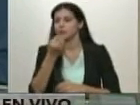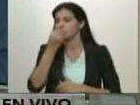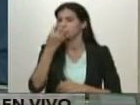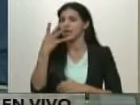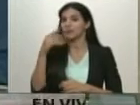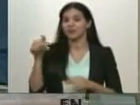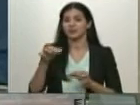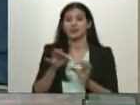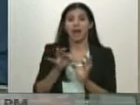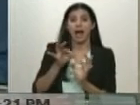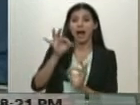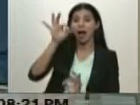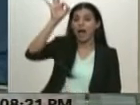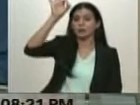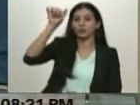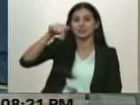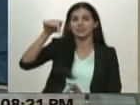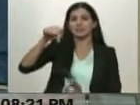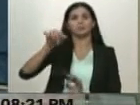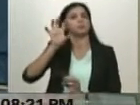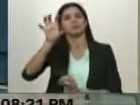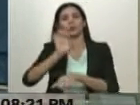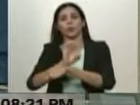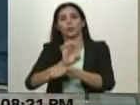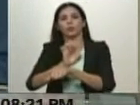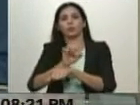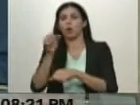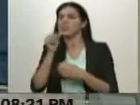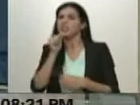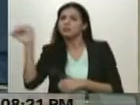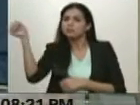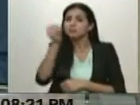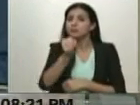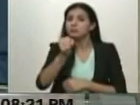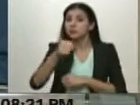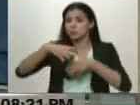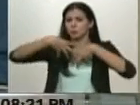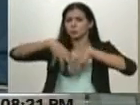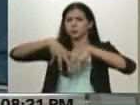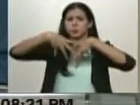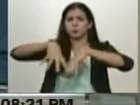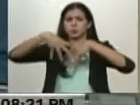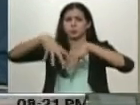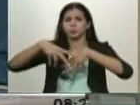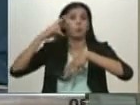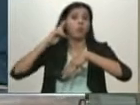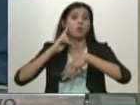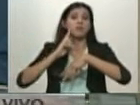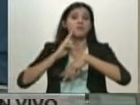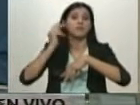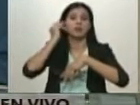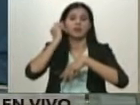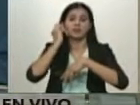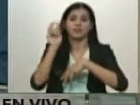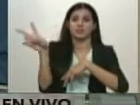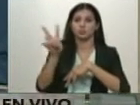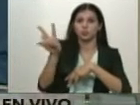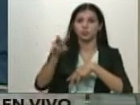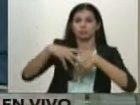Andes hoy ecuatorianos? Llegó con las tropas libertadoras de los llaneros,